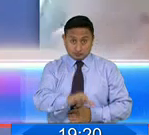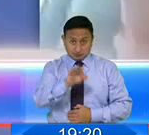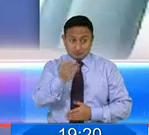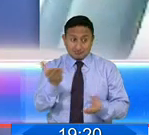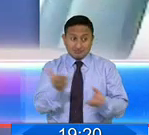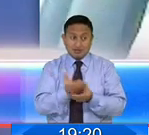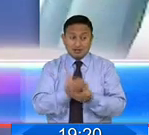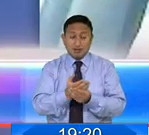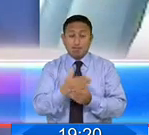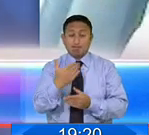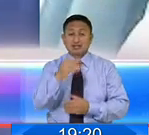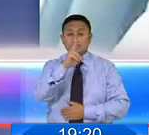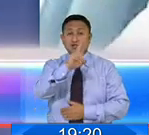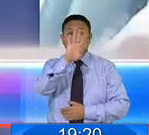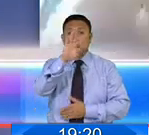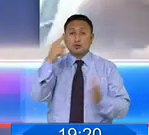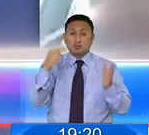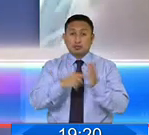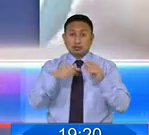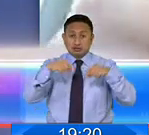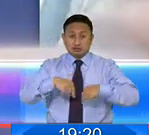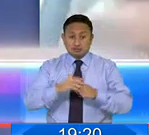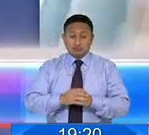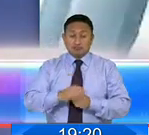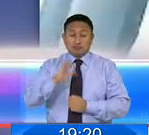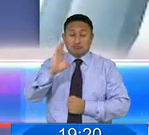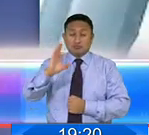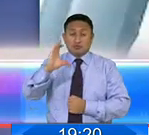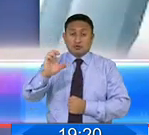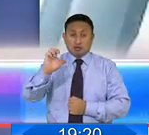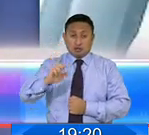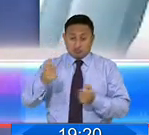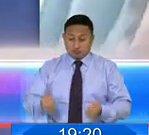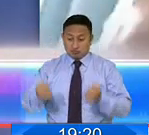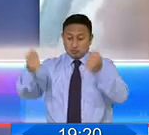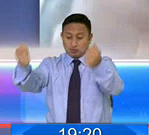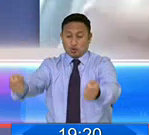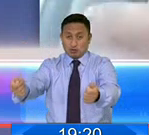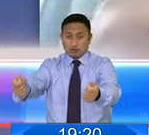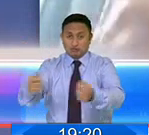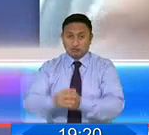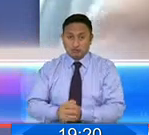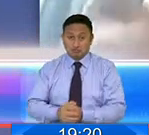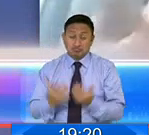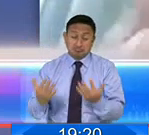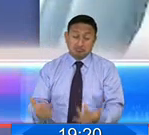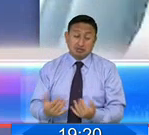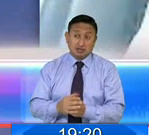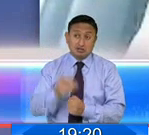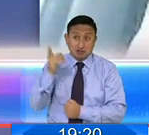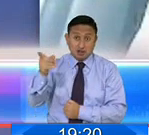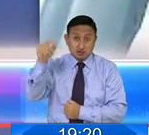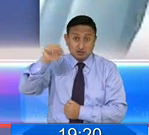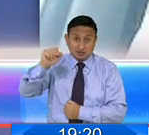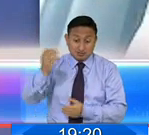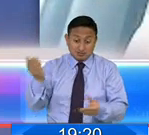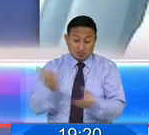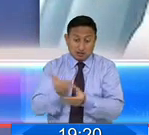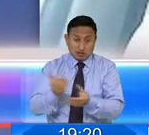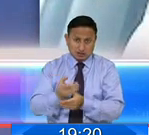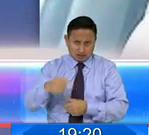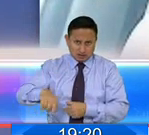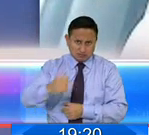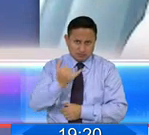más de 24.000 actas, se las hemos entregado al Tribunal Contencioso Electoral, aspirando y esperando de que ellos, con esas actas